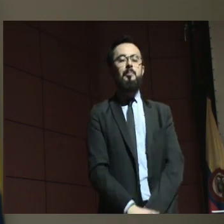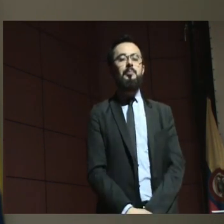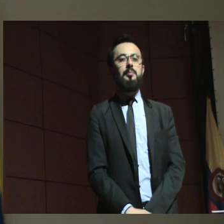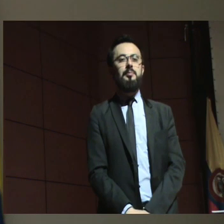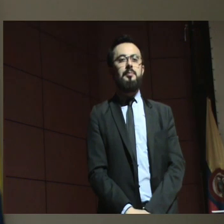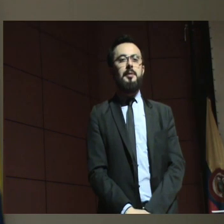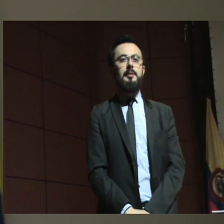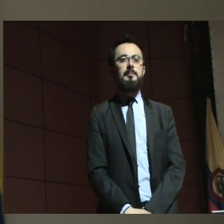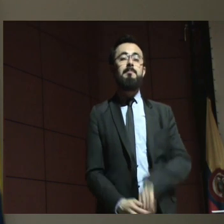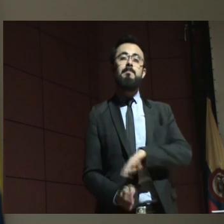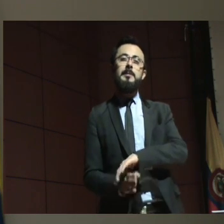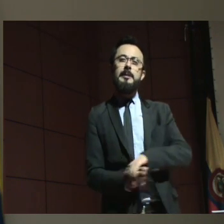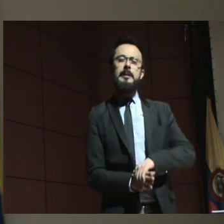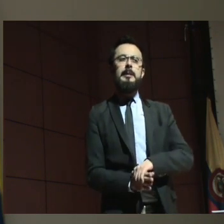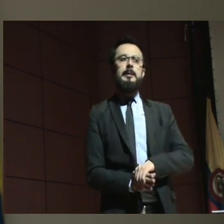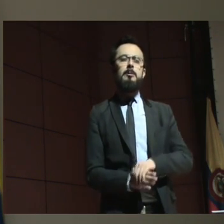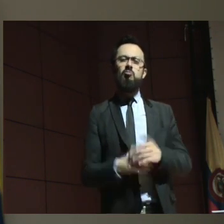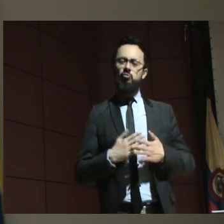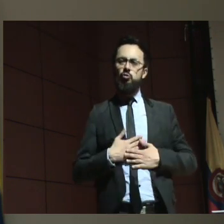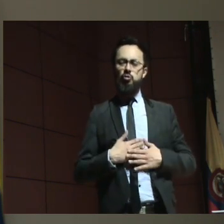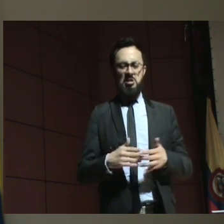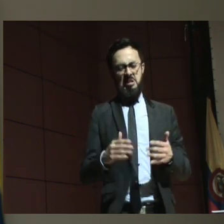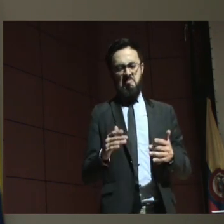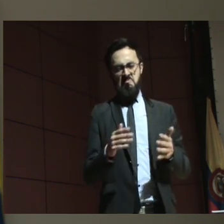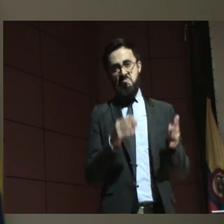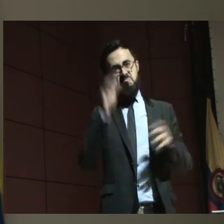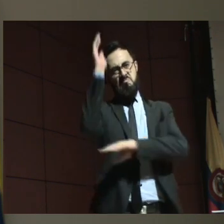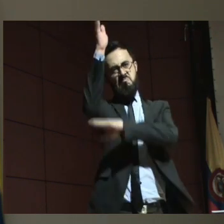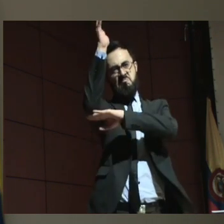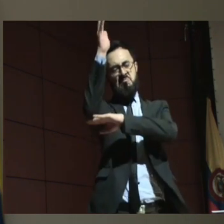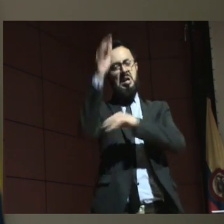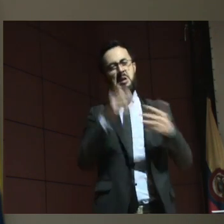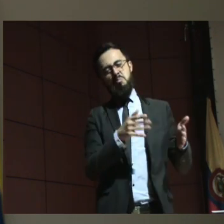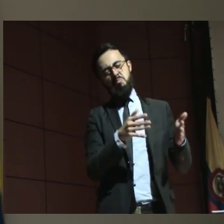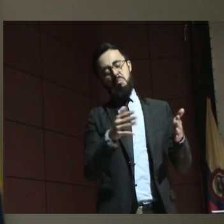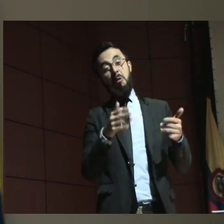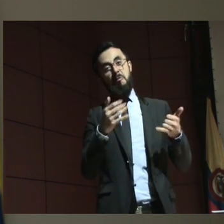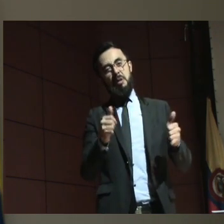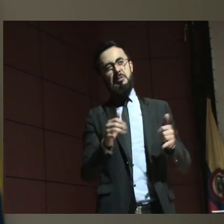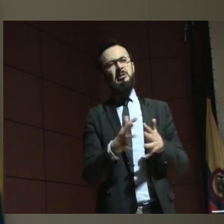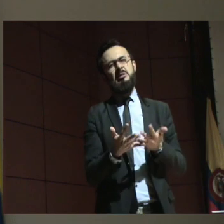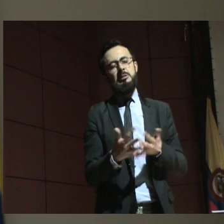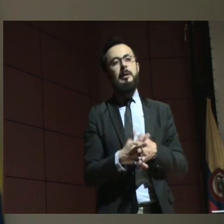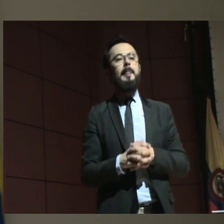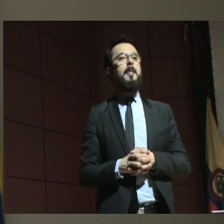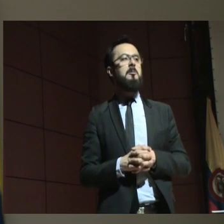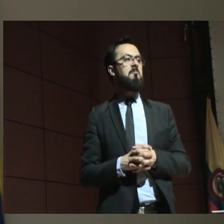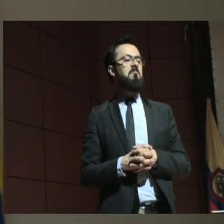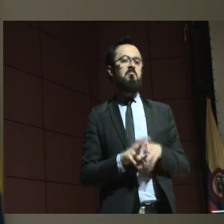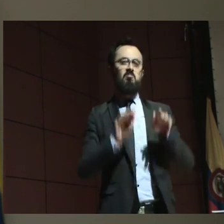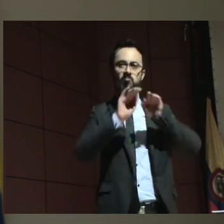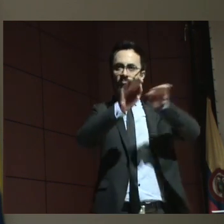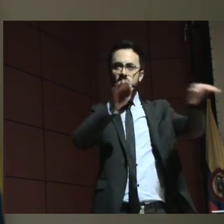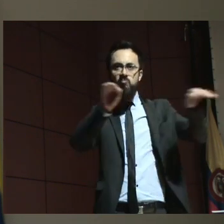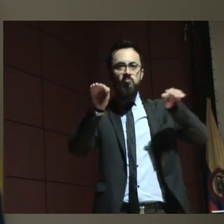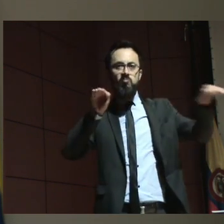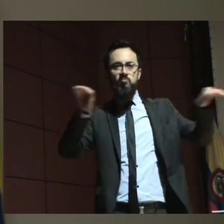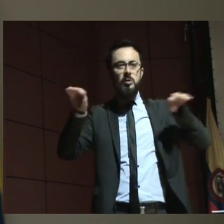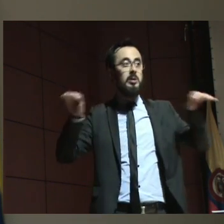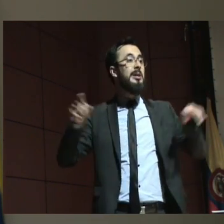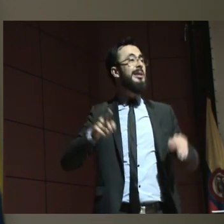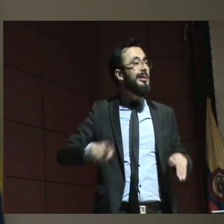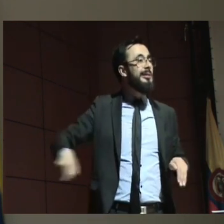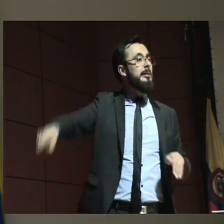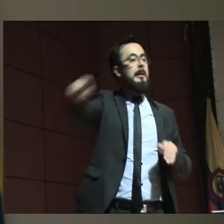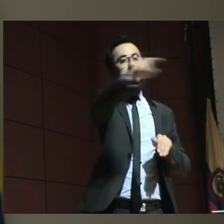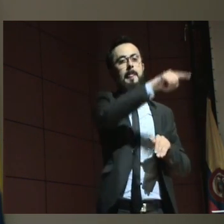terminar mi intervención, no sin antes, haciendo un llamado a que tratemos y hagamos el esfuerzo de hacer estos análisis a